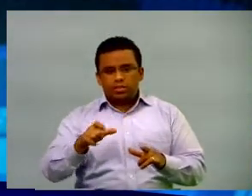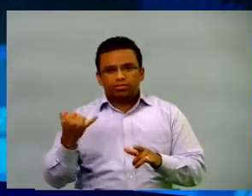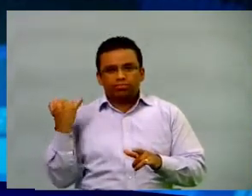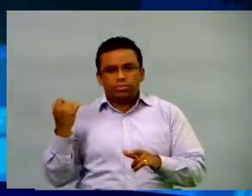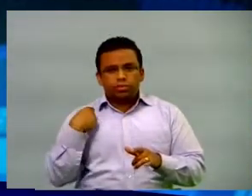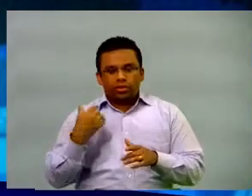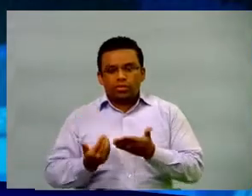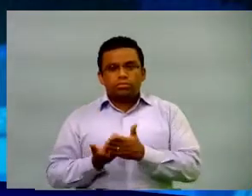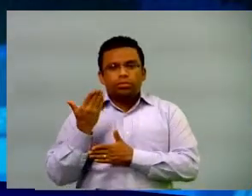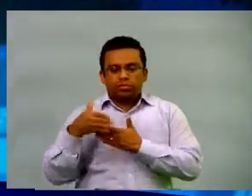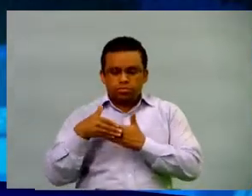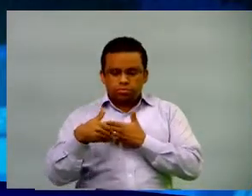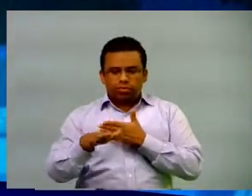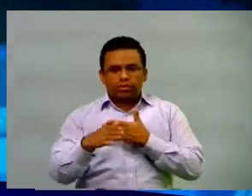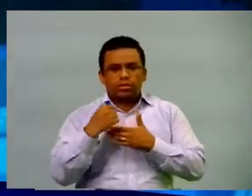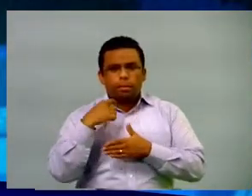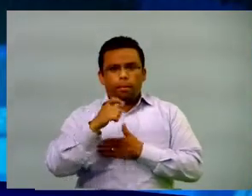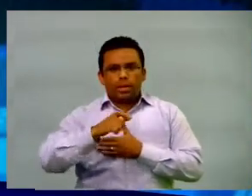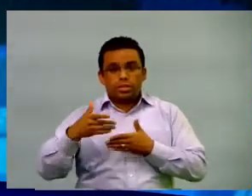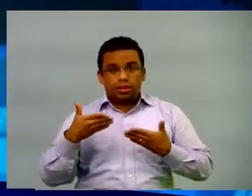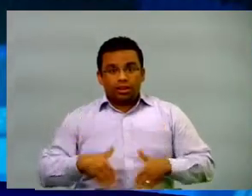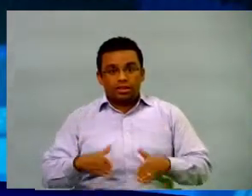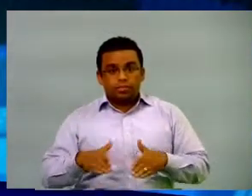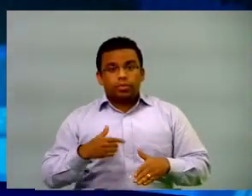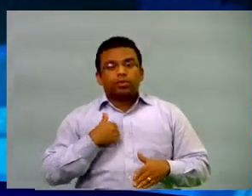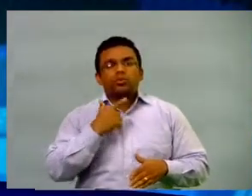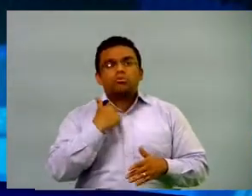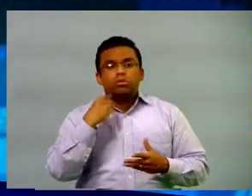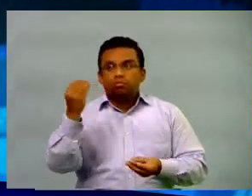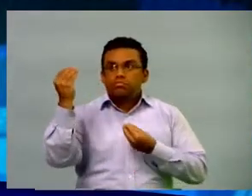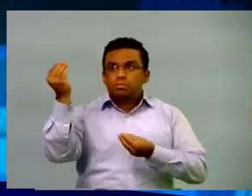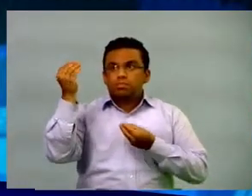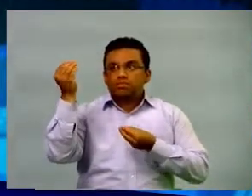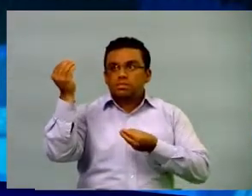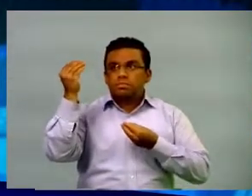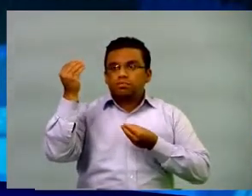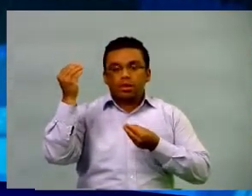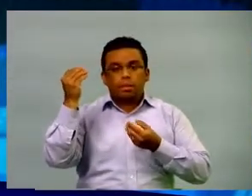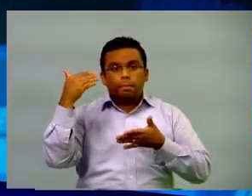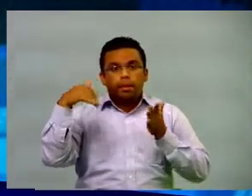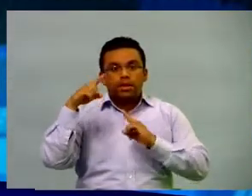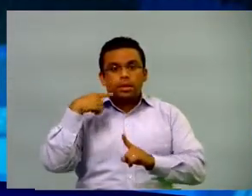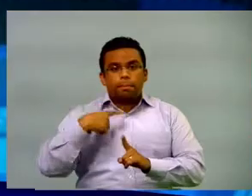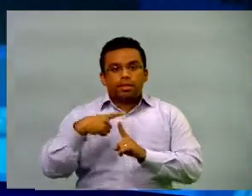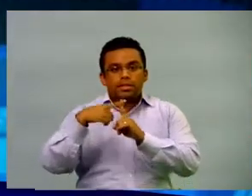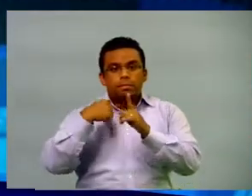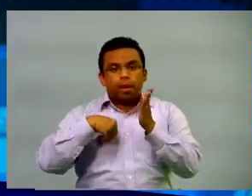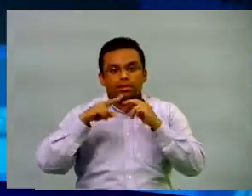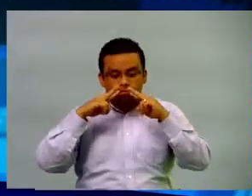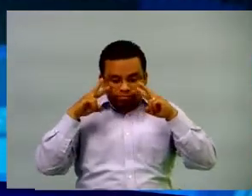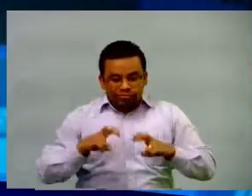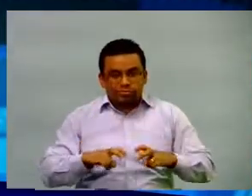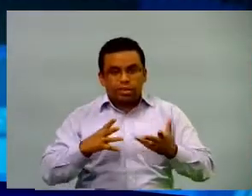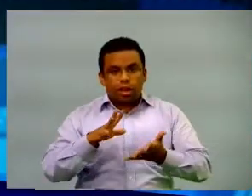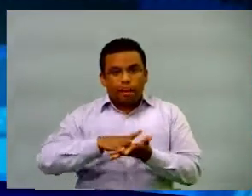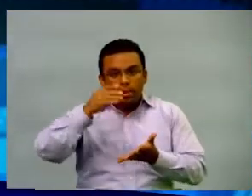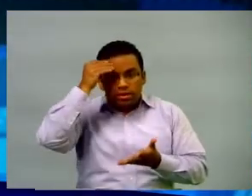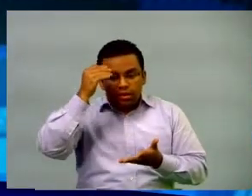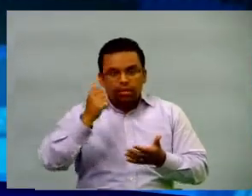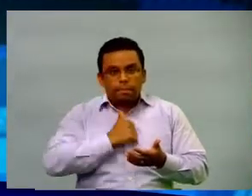millennials, postmillennials, les gusta ser adoctrinados. Se ven más motivados por investigar, aprender de